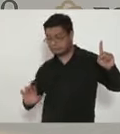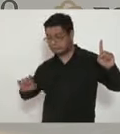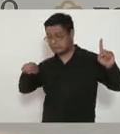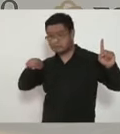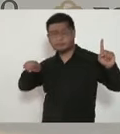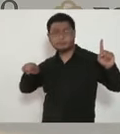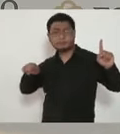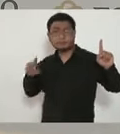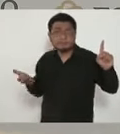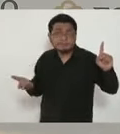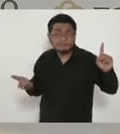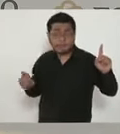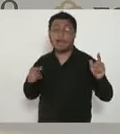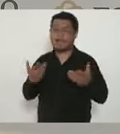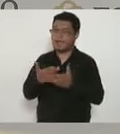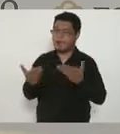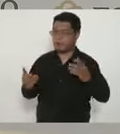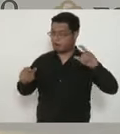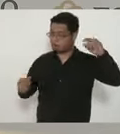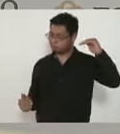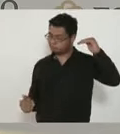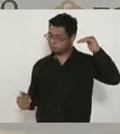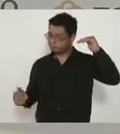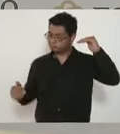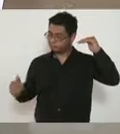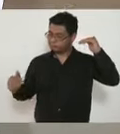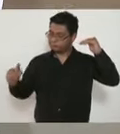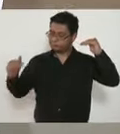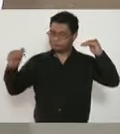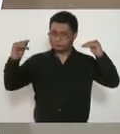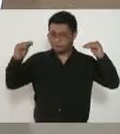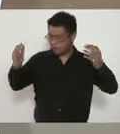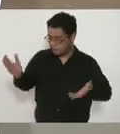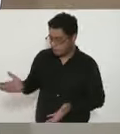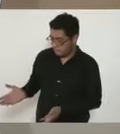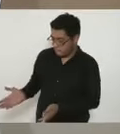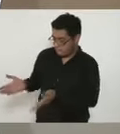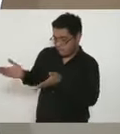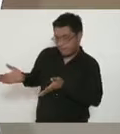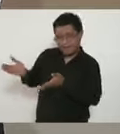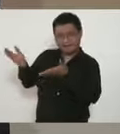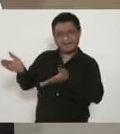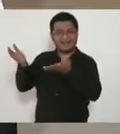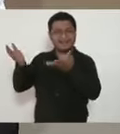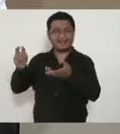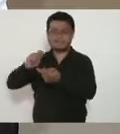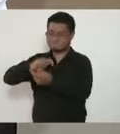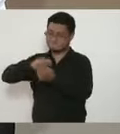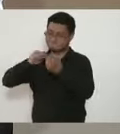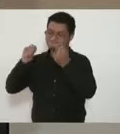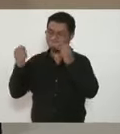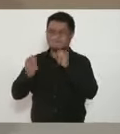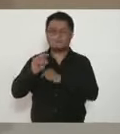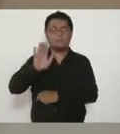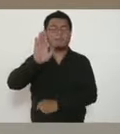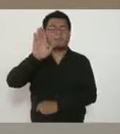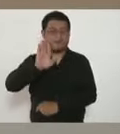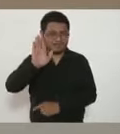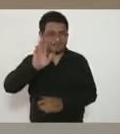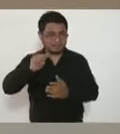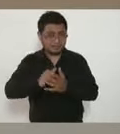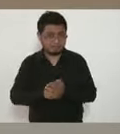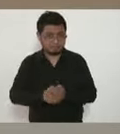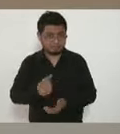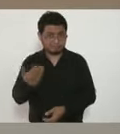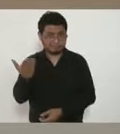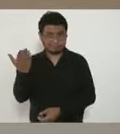ahora se está llevando a cabo toda una transformación. Nunca se